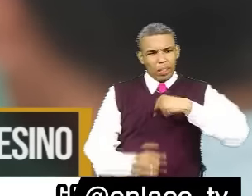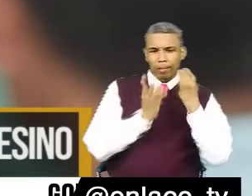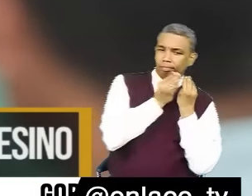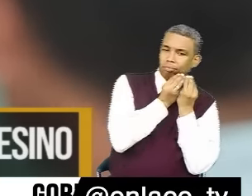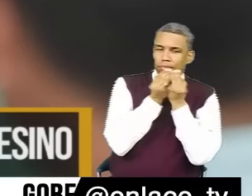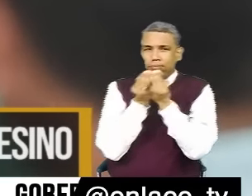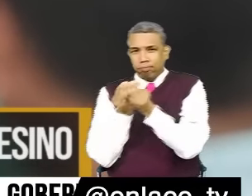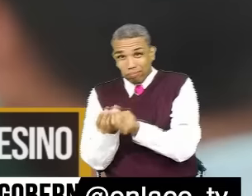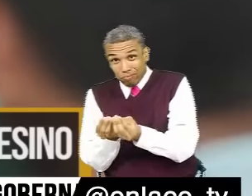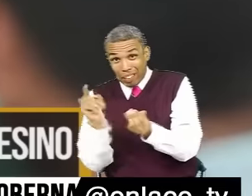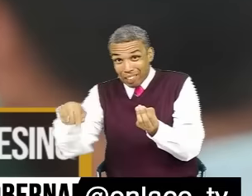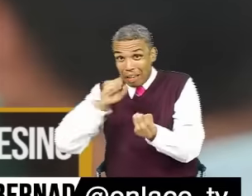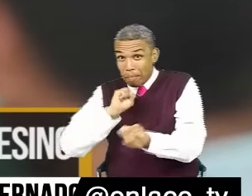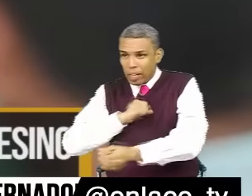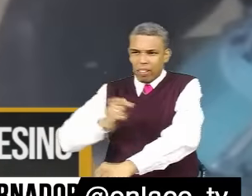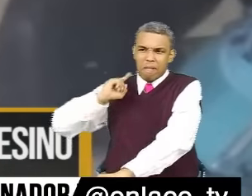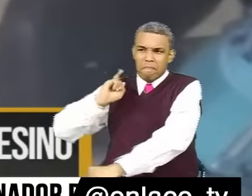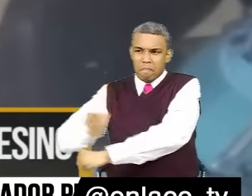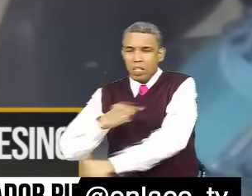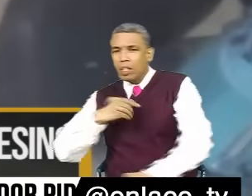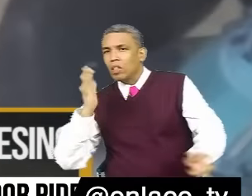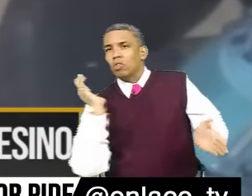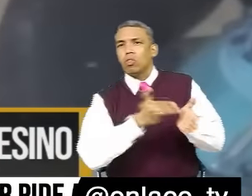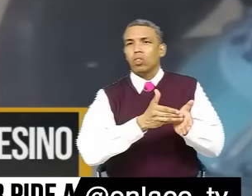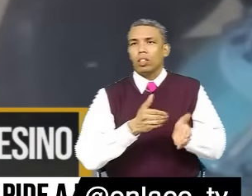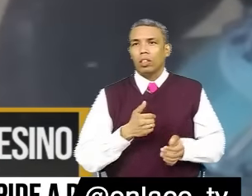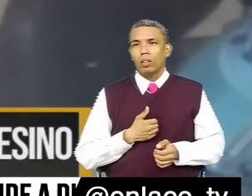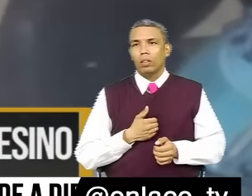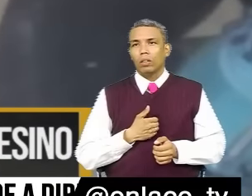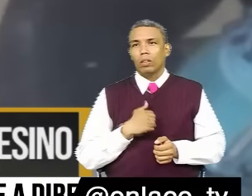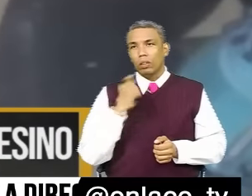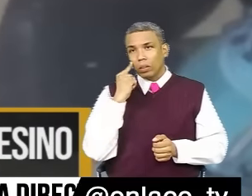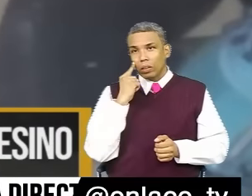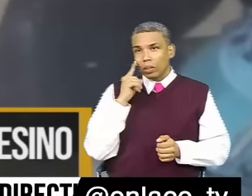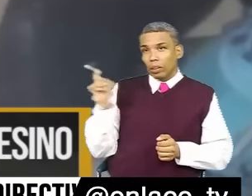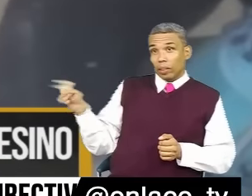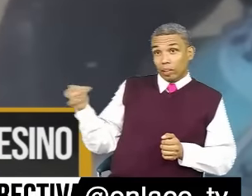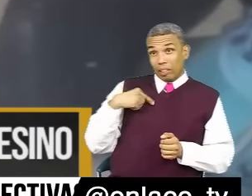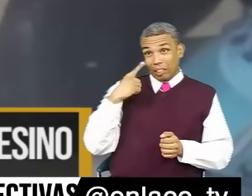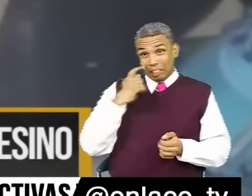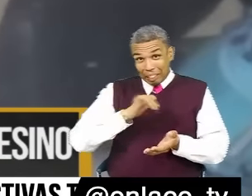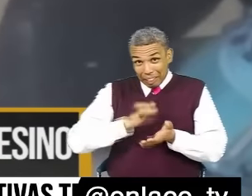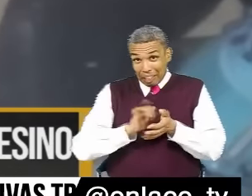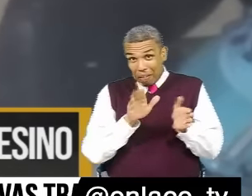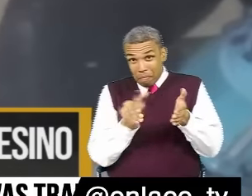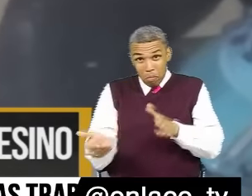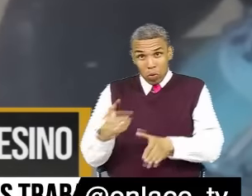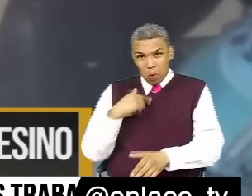formular las denuncias según las cuales este padre de familia habría sido acribillado por el Ejército Nacional. Así lo expone